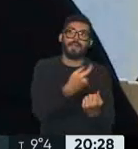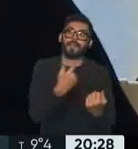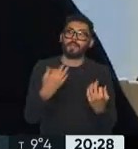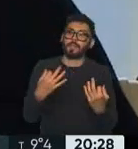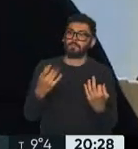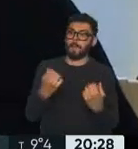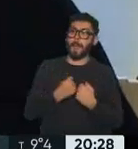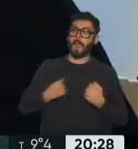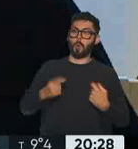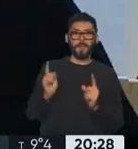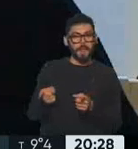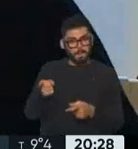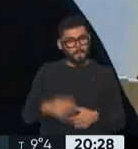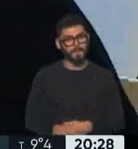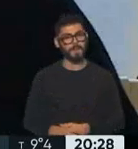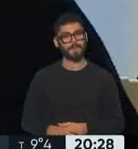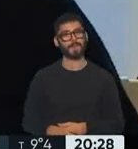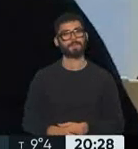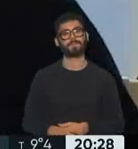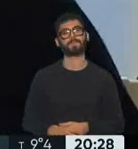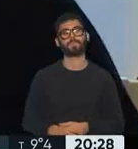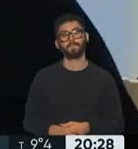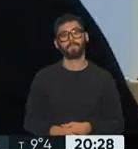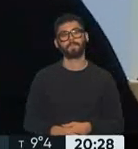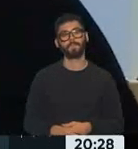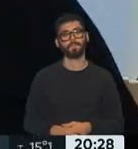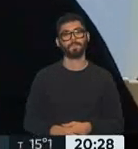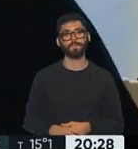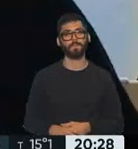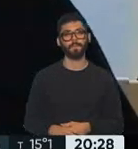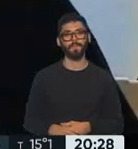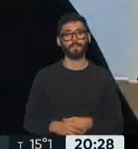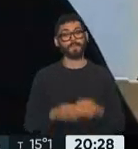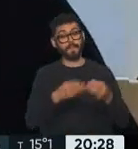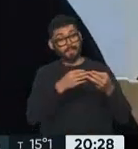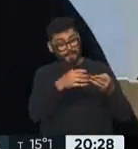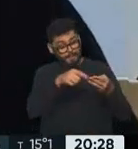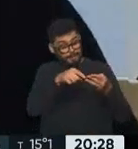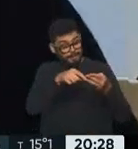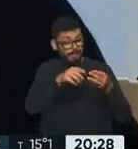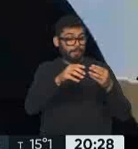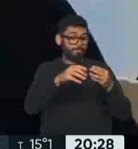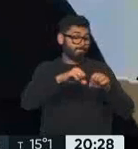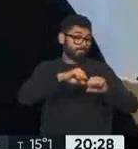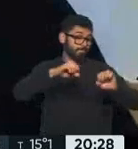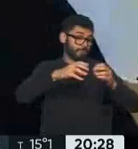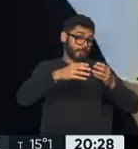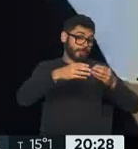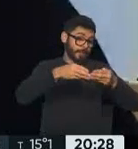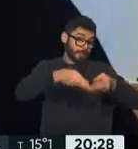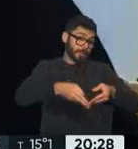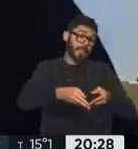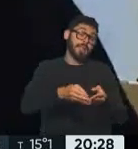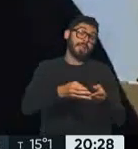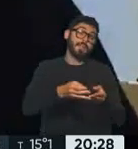ese rescate. Y el hecho en sí del hundimiento de Belgrano, más allá de la crueldad,